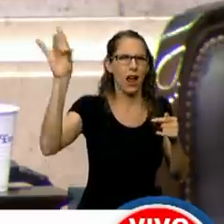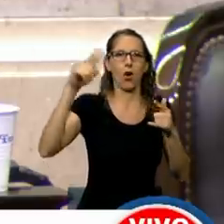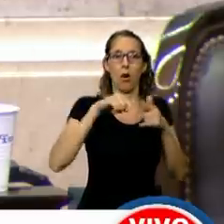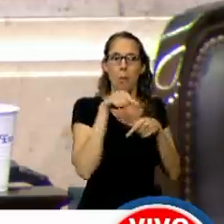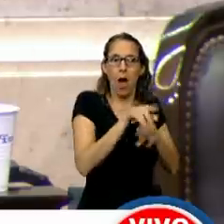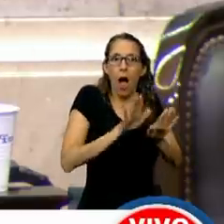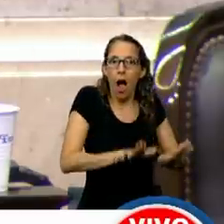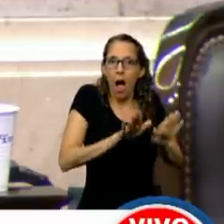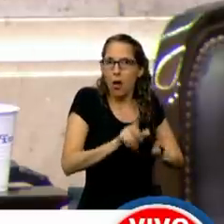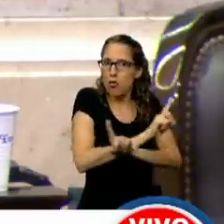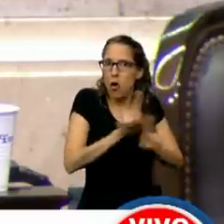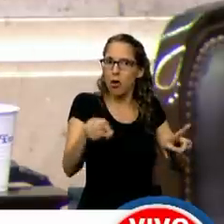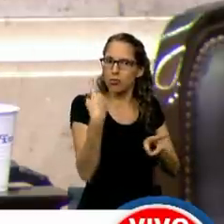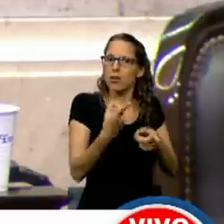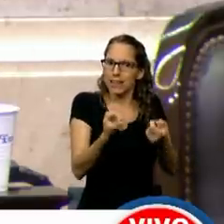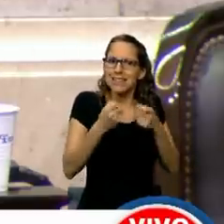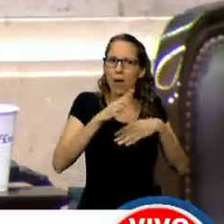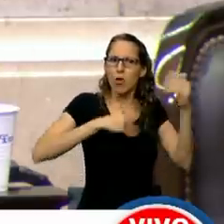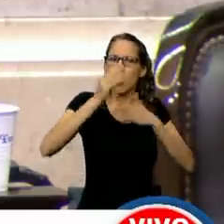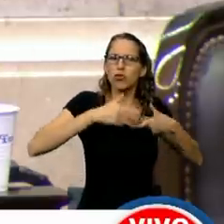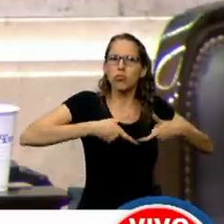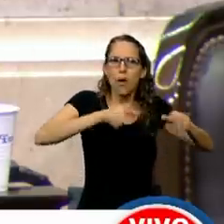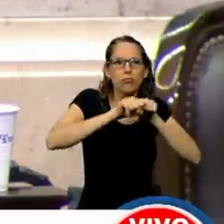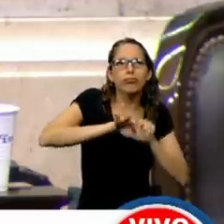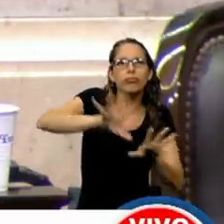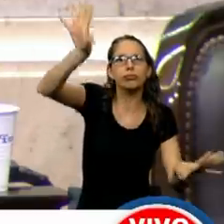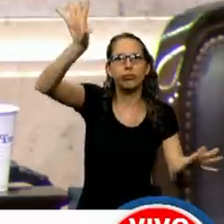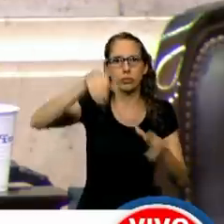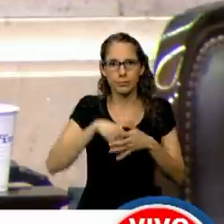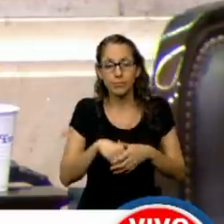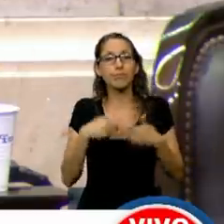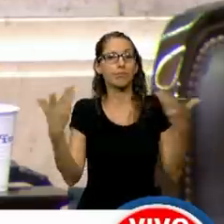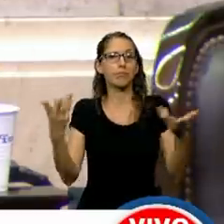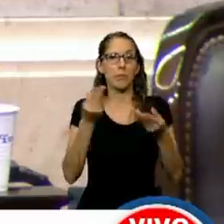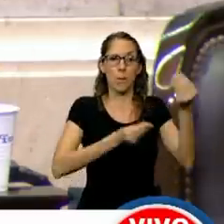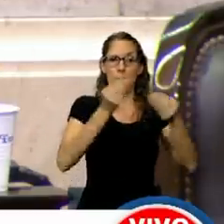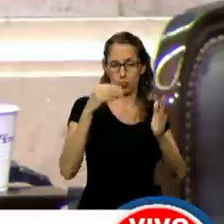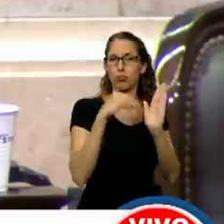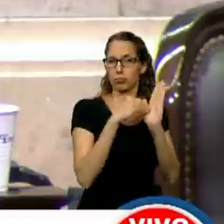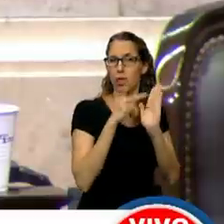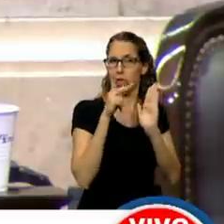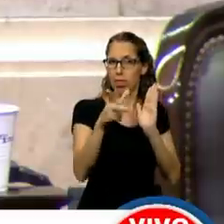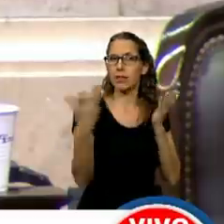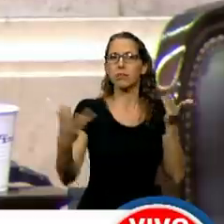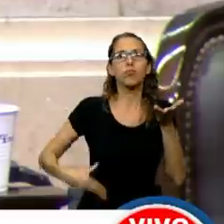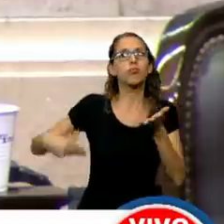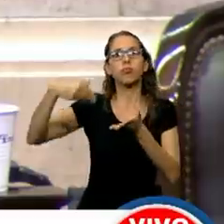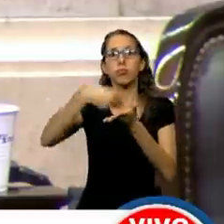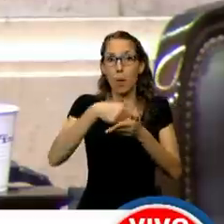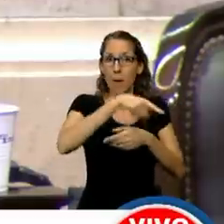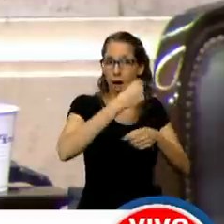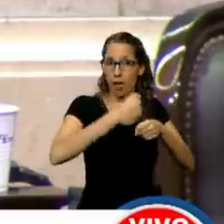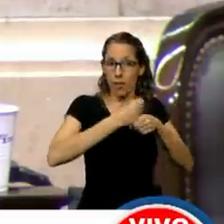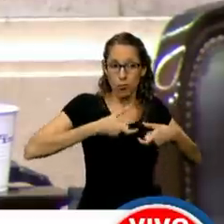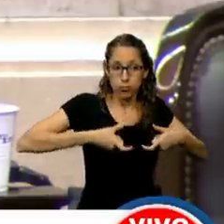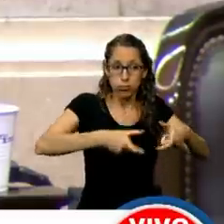y eso está en el presupuesto y parte de ese dinero que se va a utilizar para hacer en ese gasoducto va